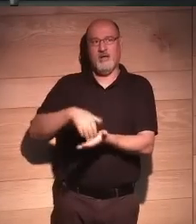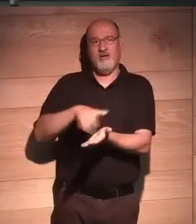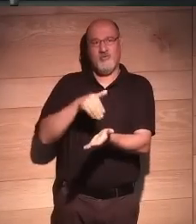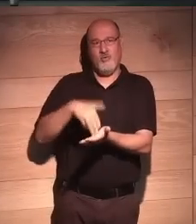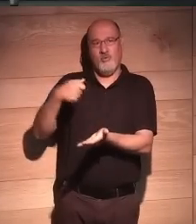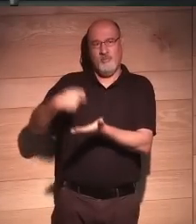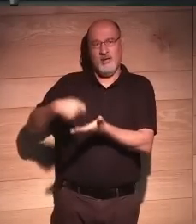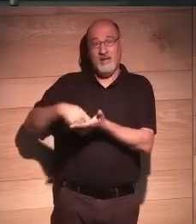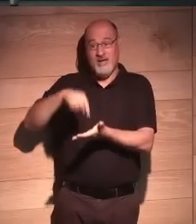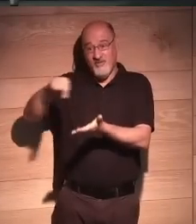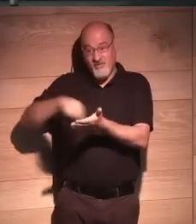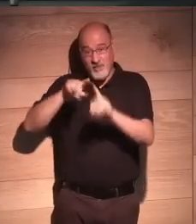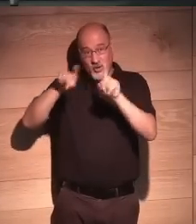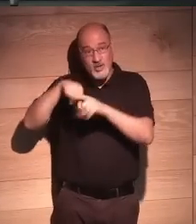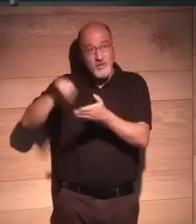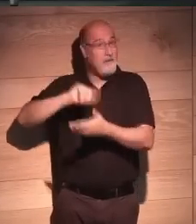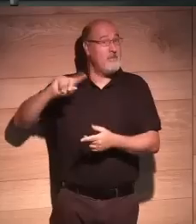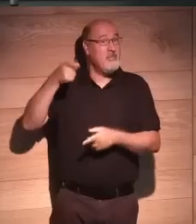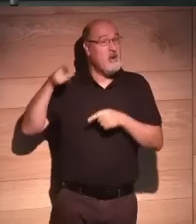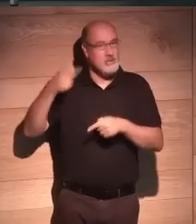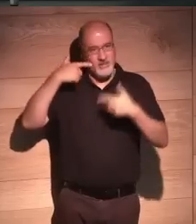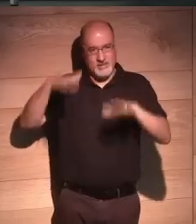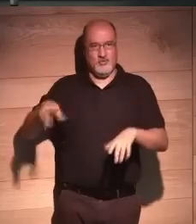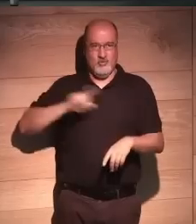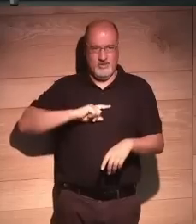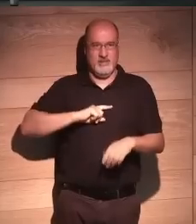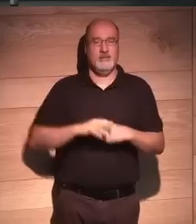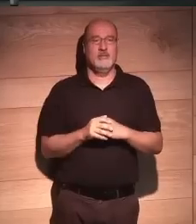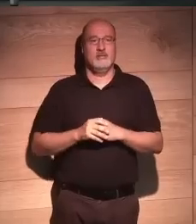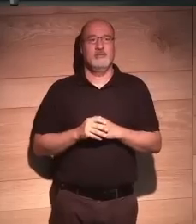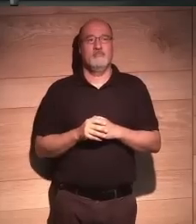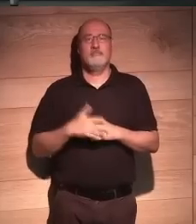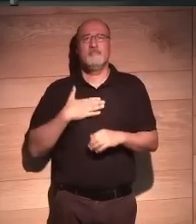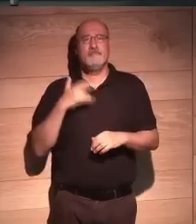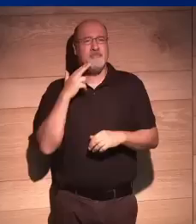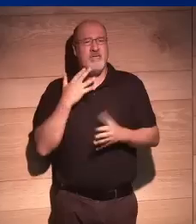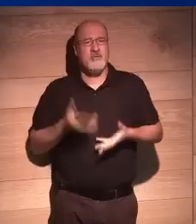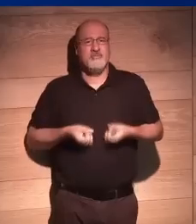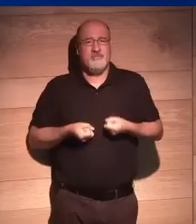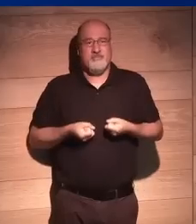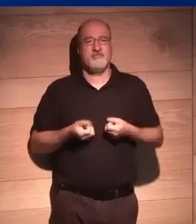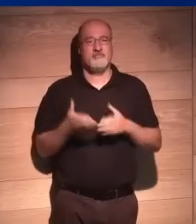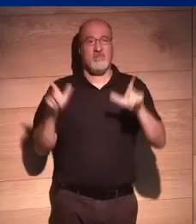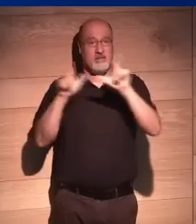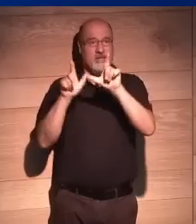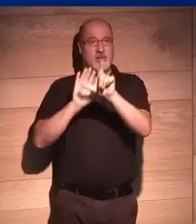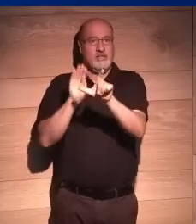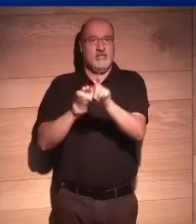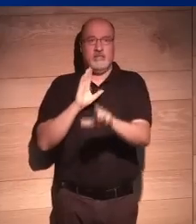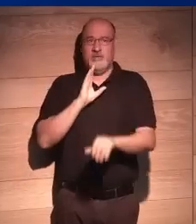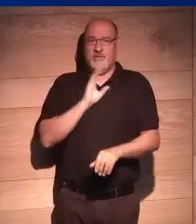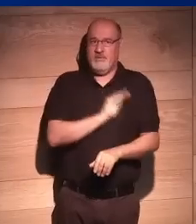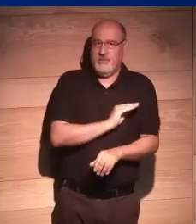te lo firma es el de estos que dicen yo ya te veía. Mentira. Pero es verdad que a mí me daba miedo, porque yo también desde